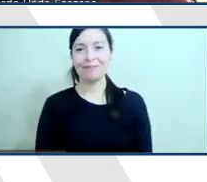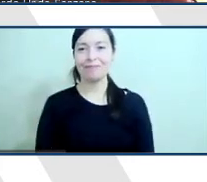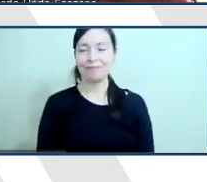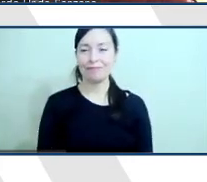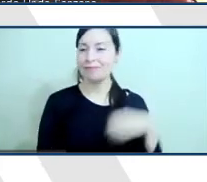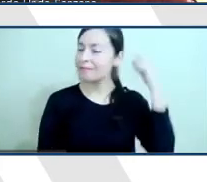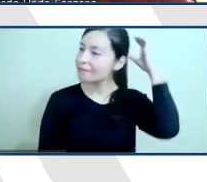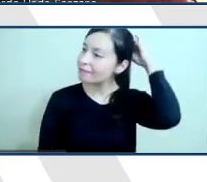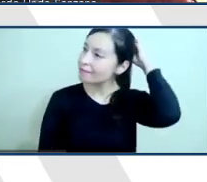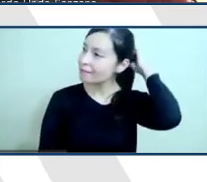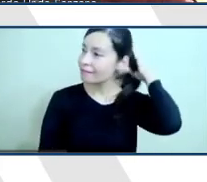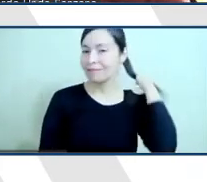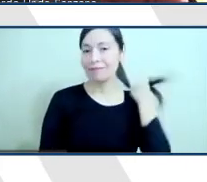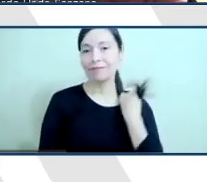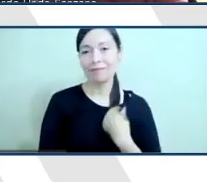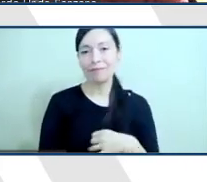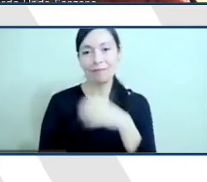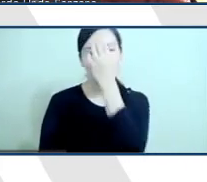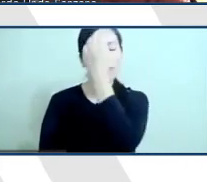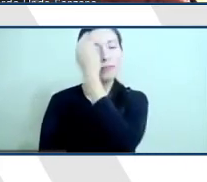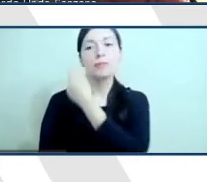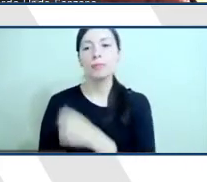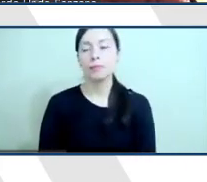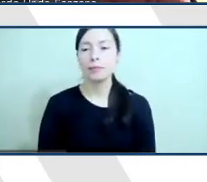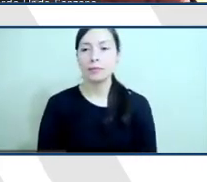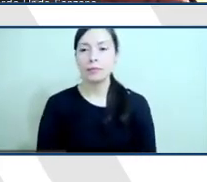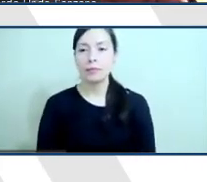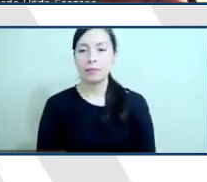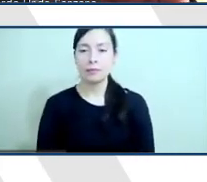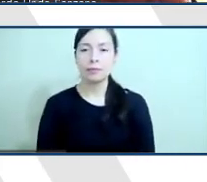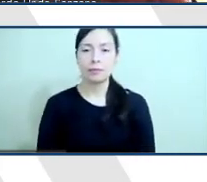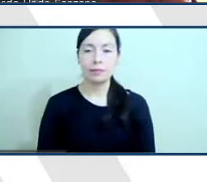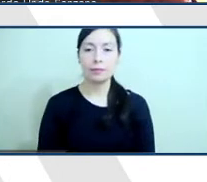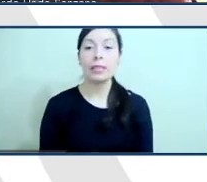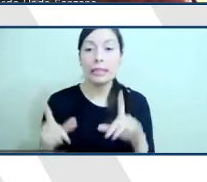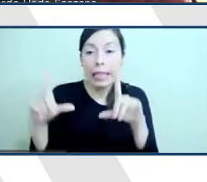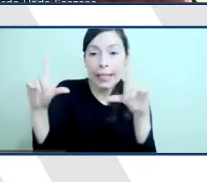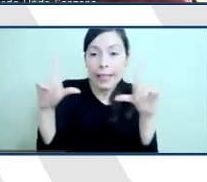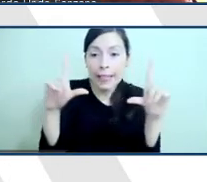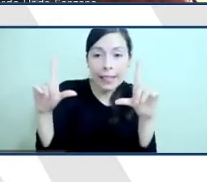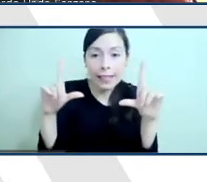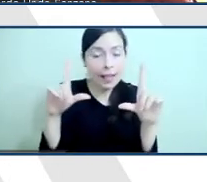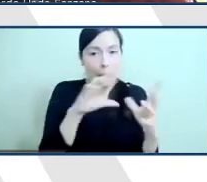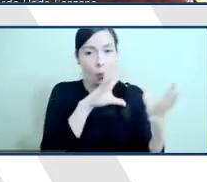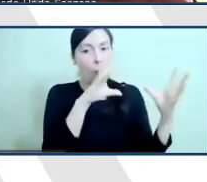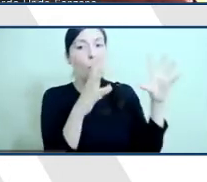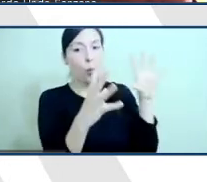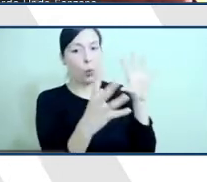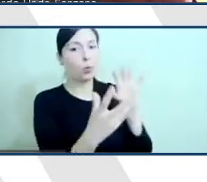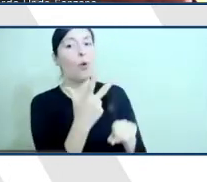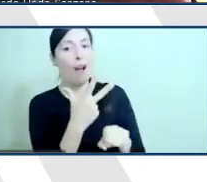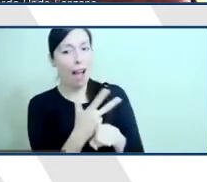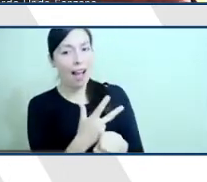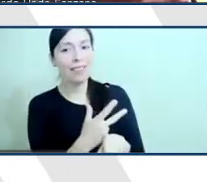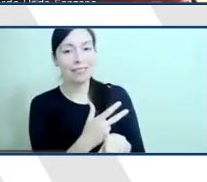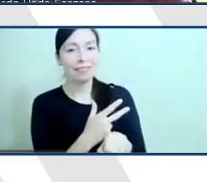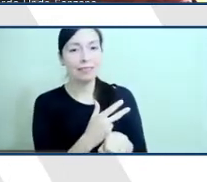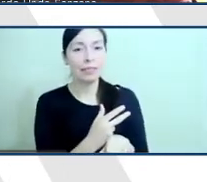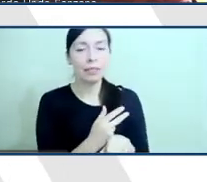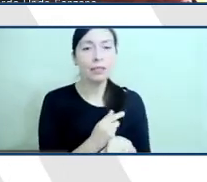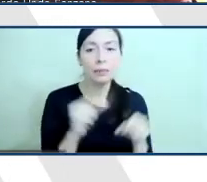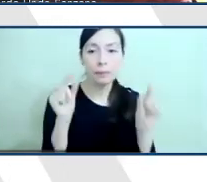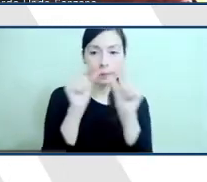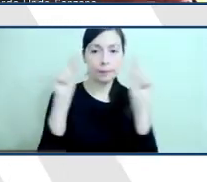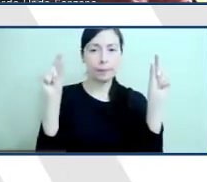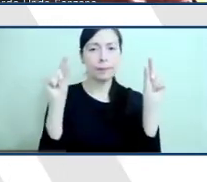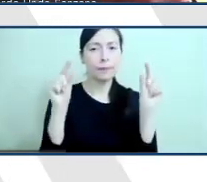traqueo o seguimiento, ¿verdad?, de satélites. Estas tarjetas están recorriendo todo el mundo. Esto que había partido